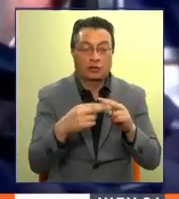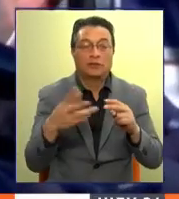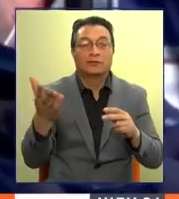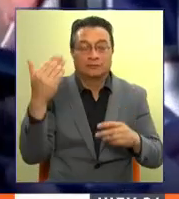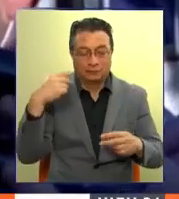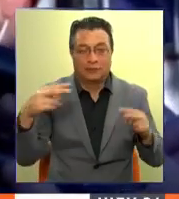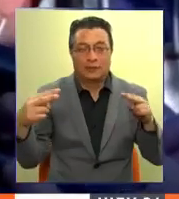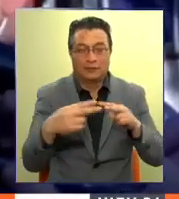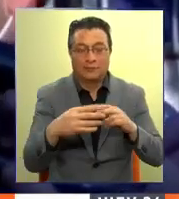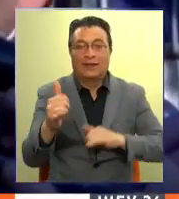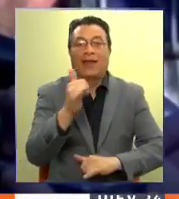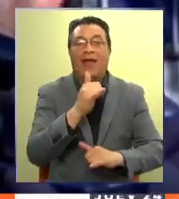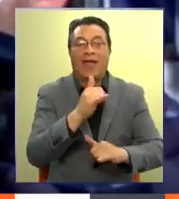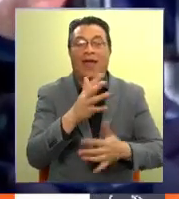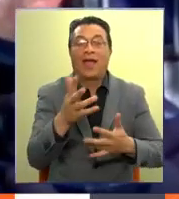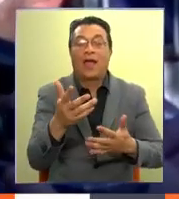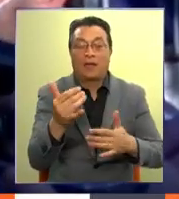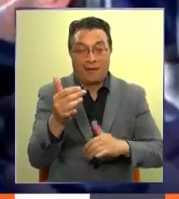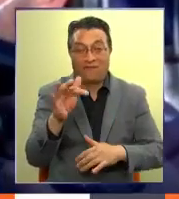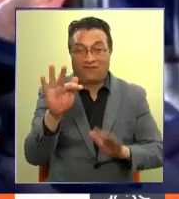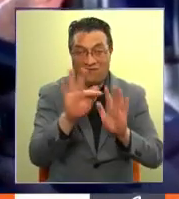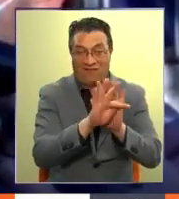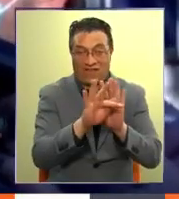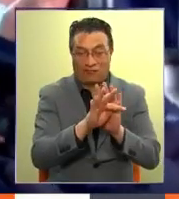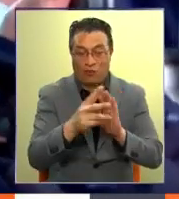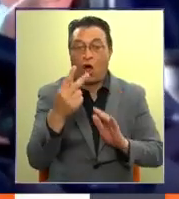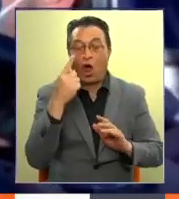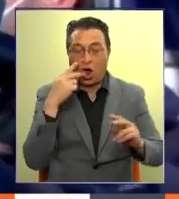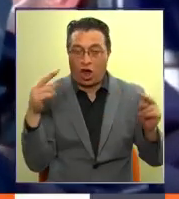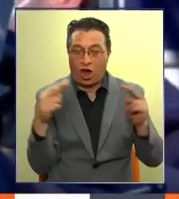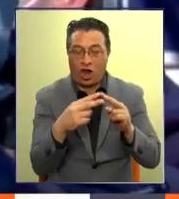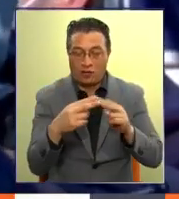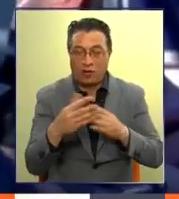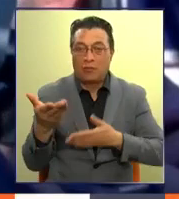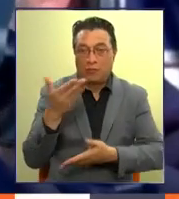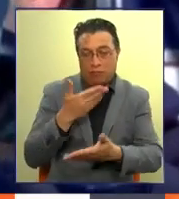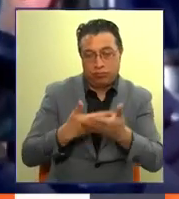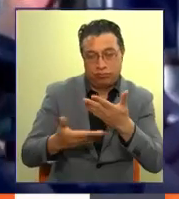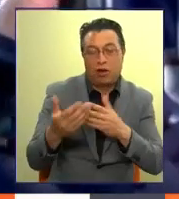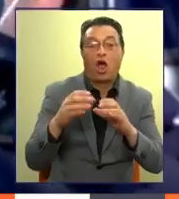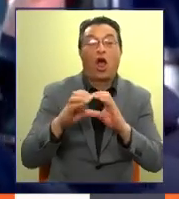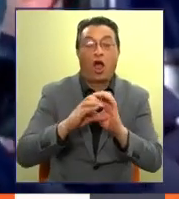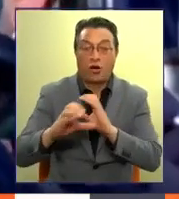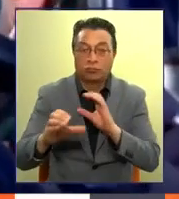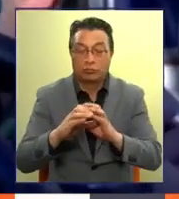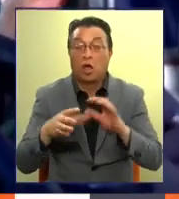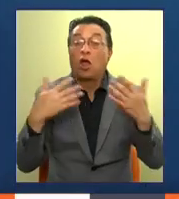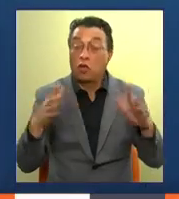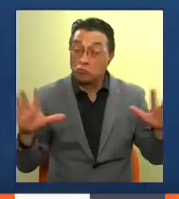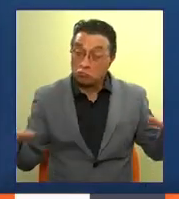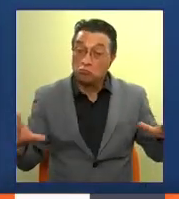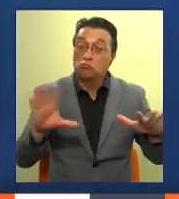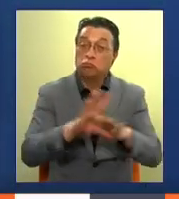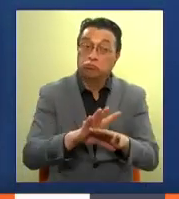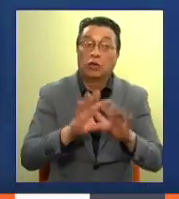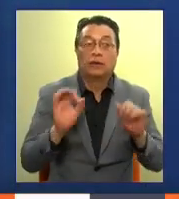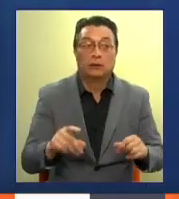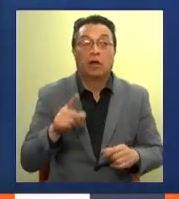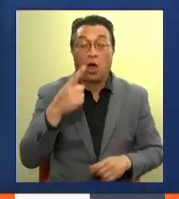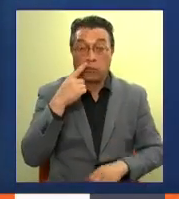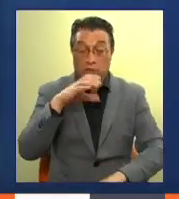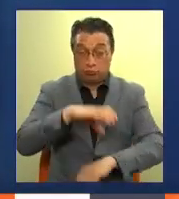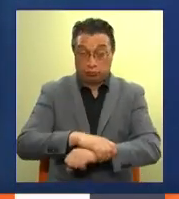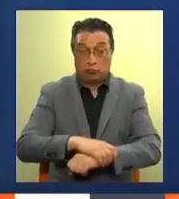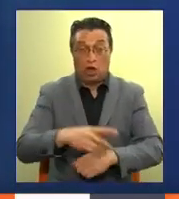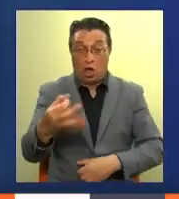plataforma Facebook y con base a eso mantenían comunicaciones hasta que concertaron una cita. El detenido no niega haber